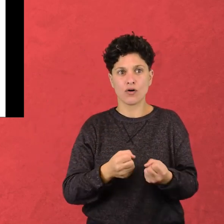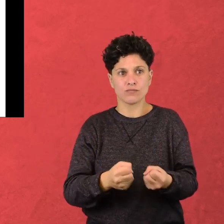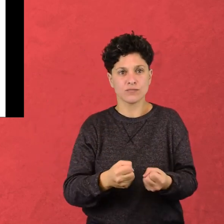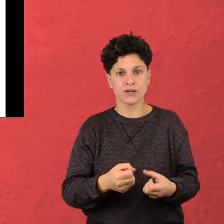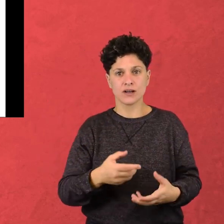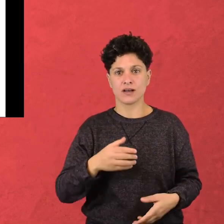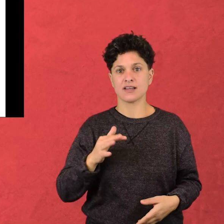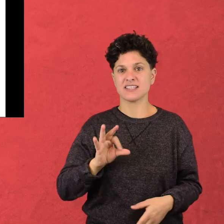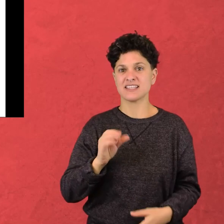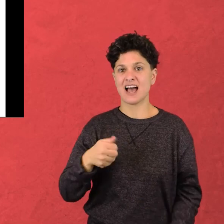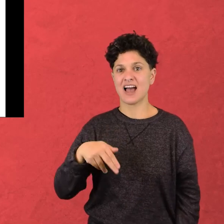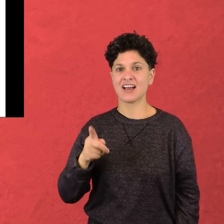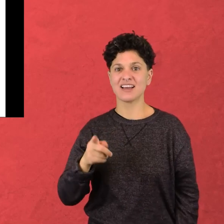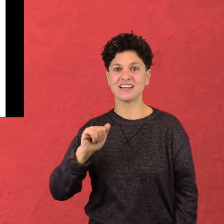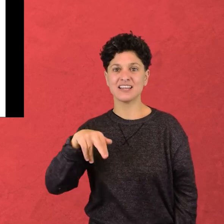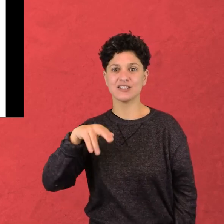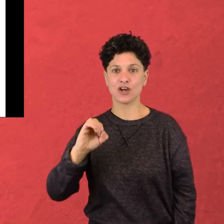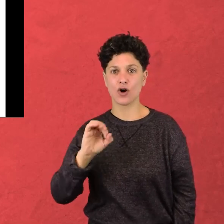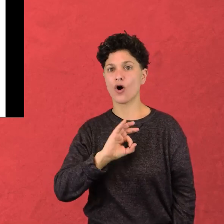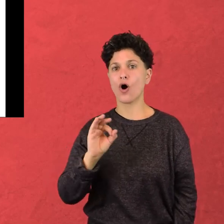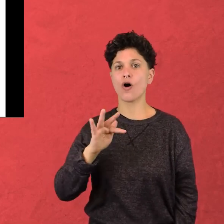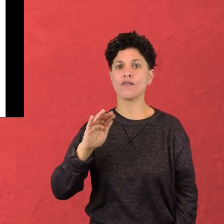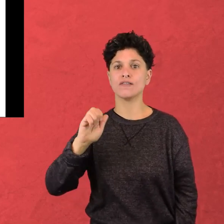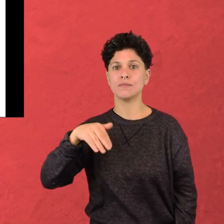flemáticos o sanguíneos.